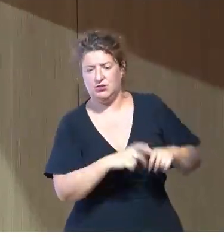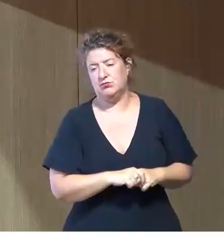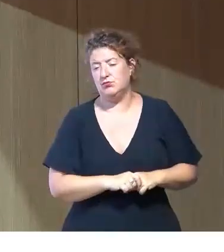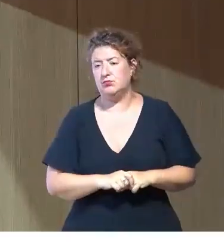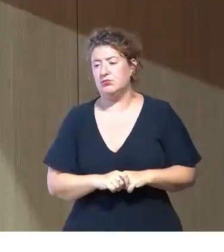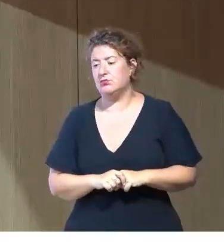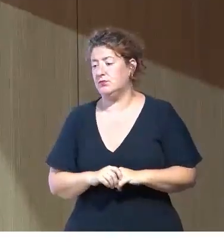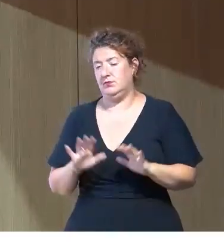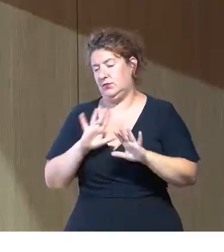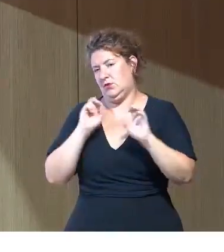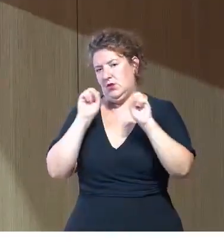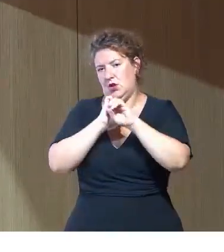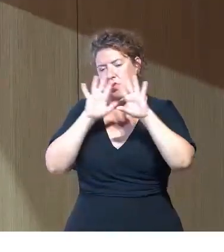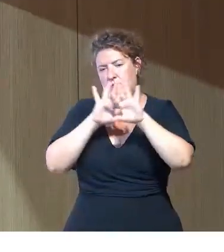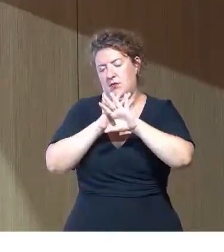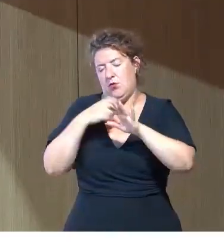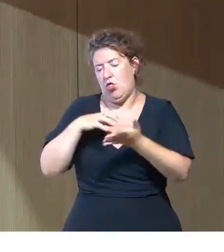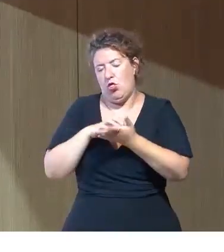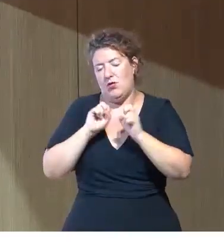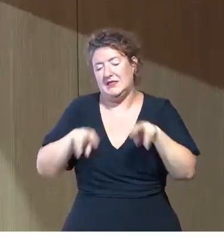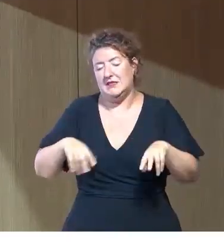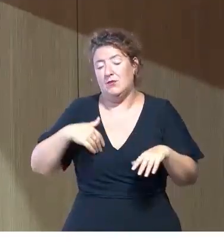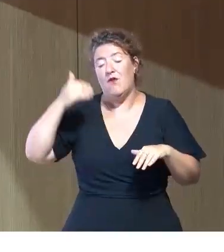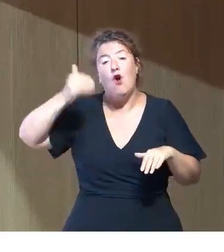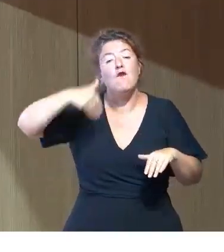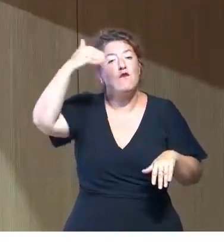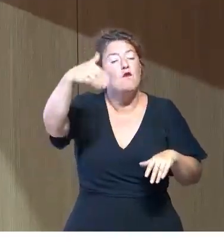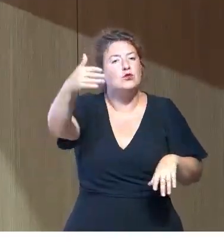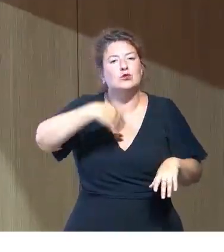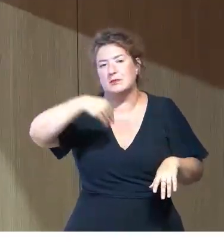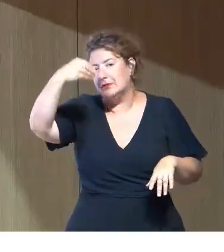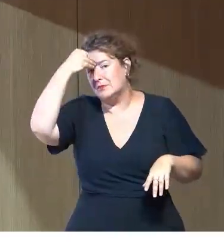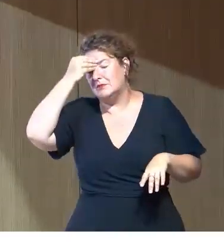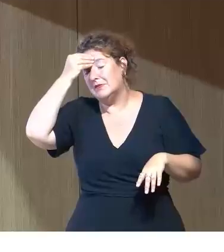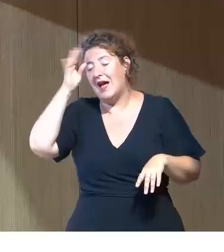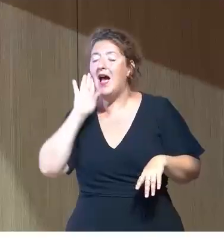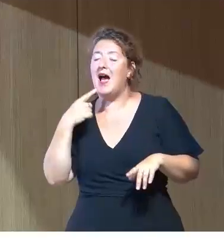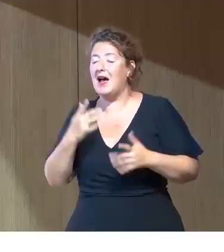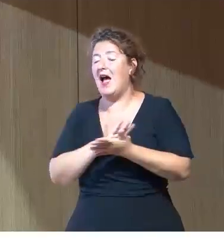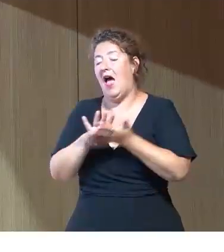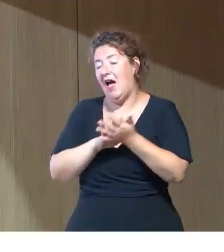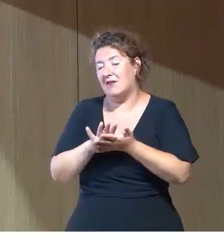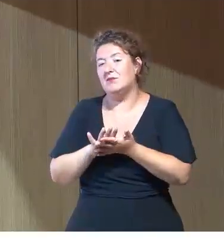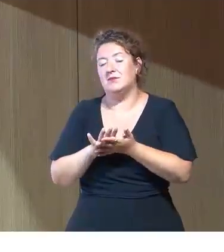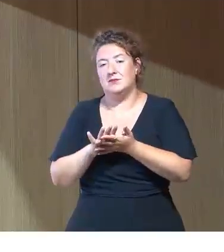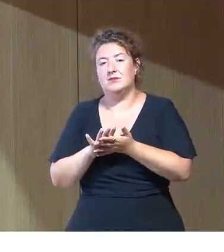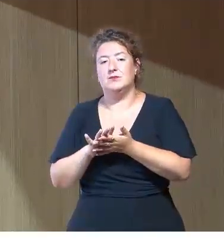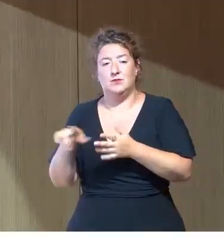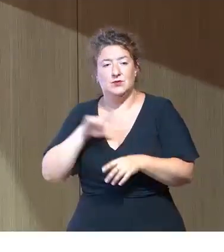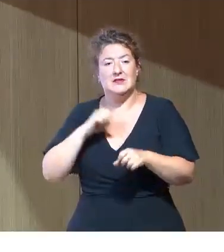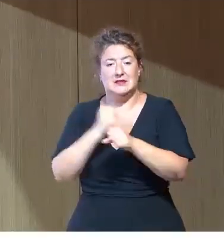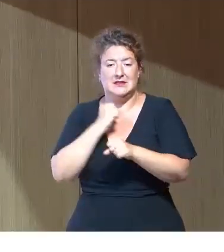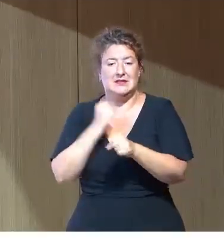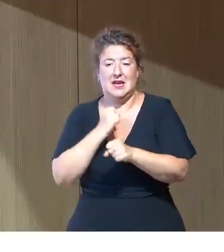ser críticos sin duda Entonces qué va a pasar a futuro pues yo estoy seguro que aparte de lo que mencionaba antes de que cada vez vamos a trabajar más